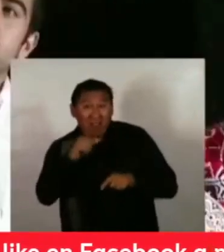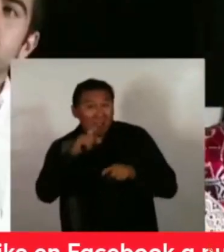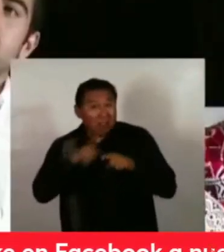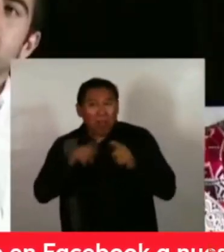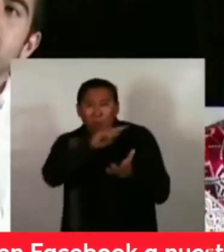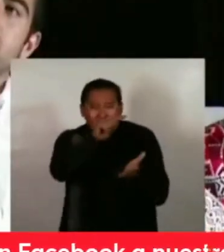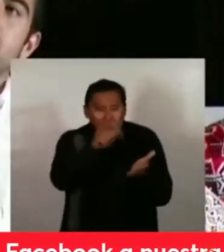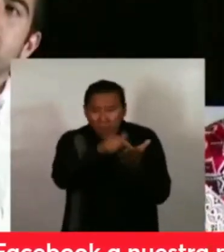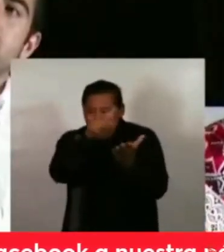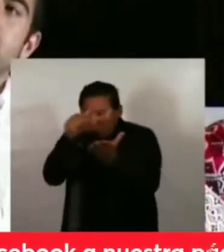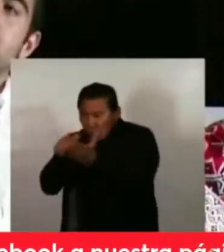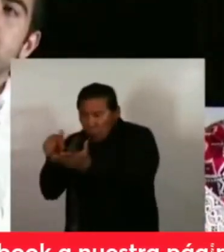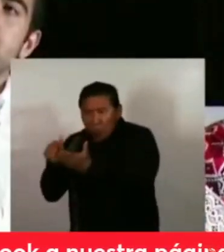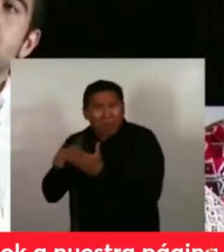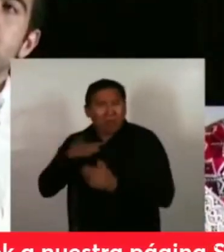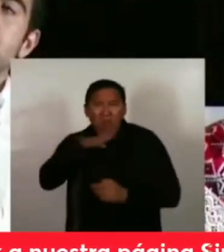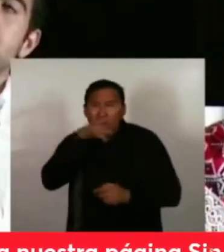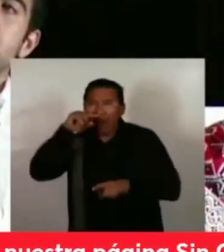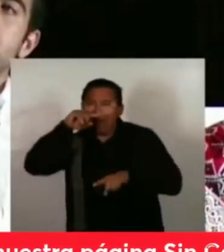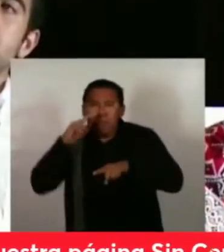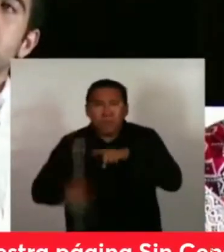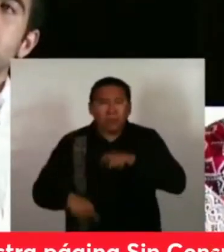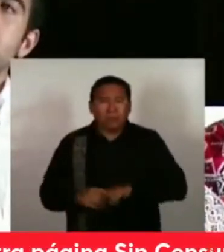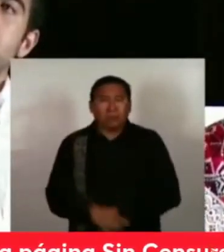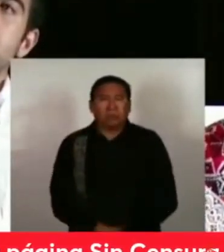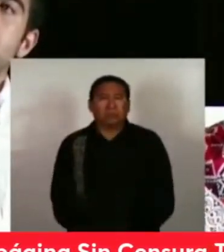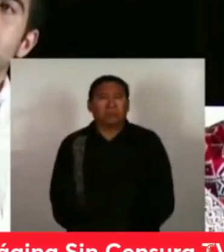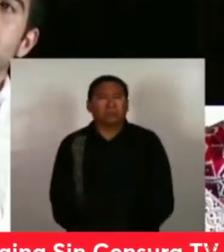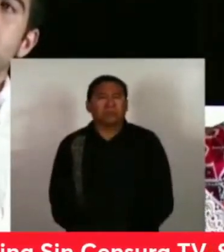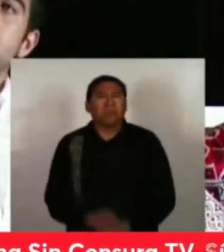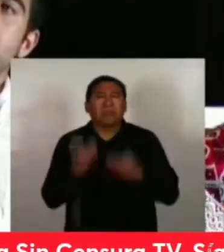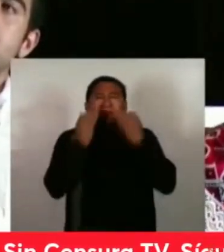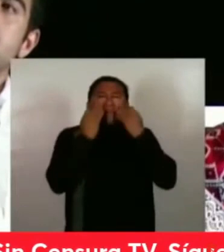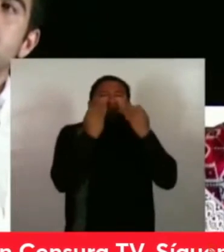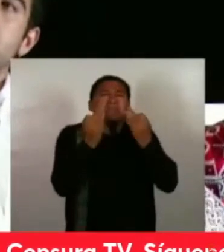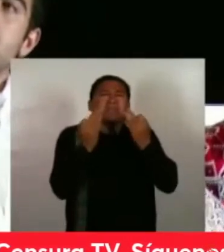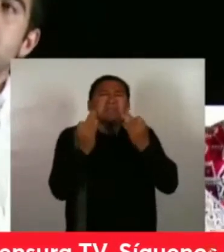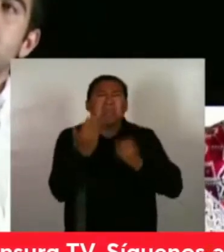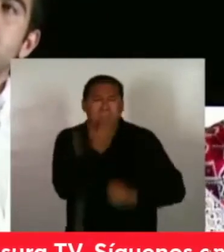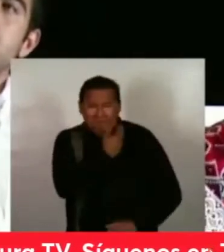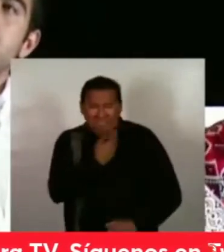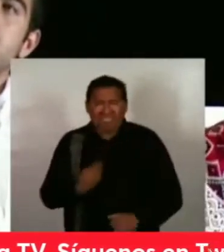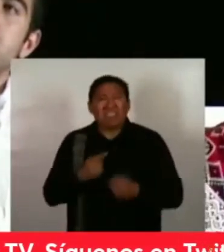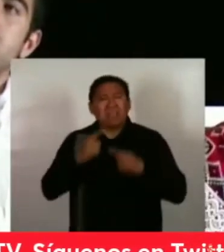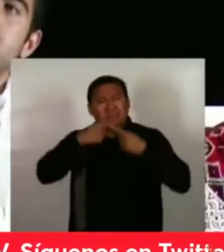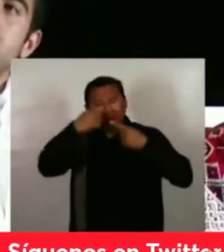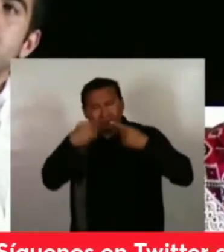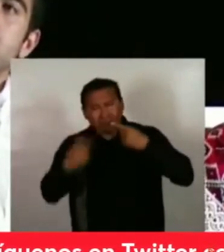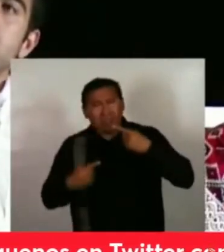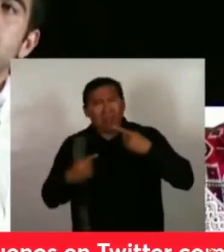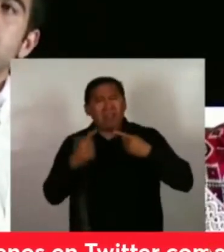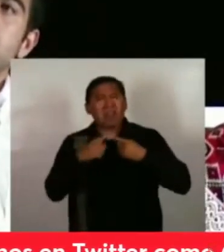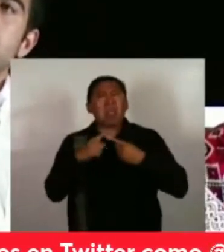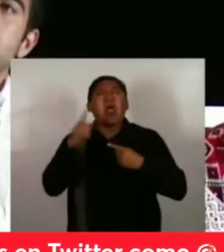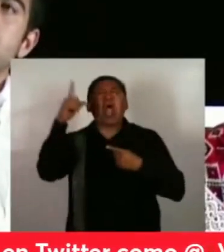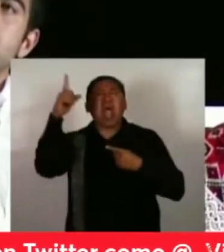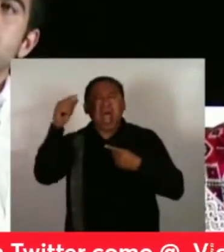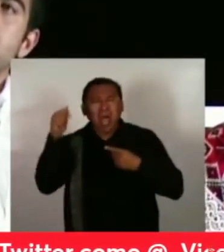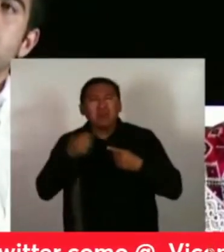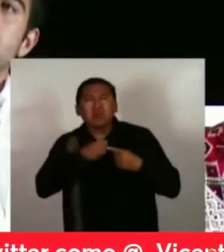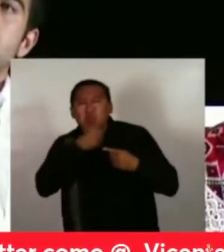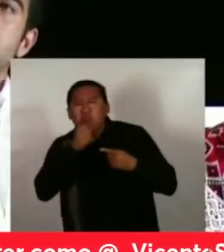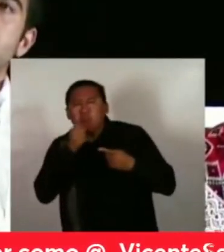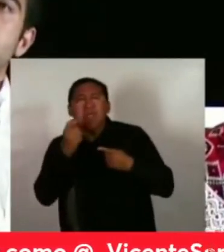cualquier lugar donde se encuentre. Fíjense todo lo que ha hecho el presidente. Pensión adulto